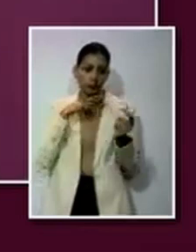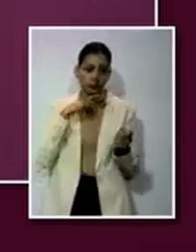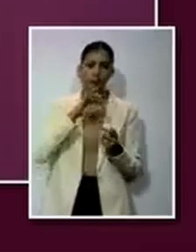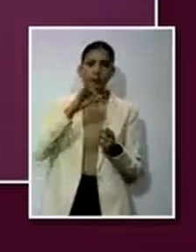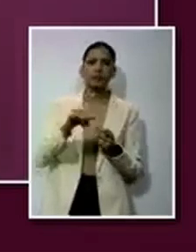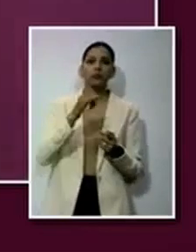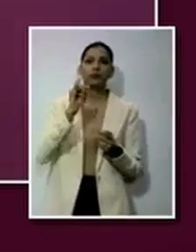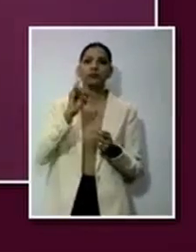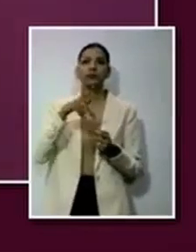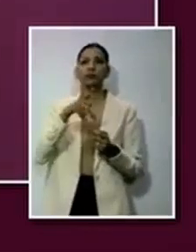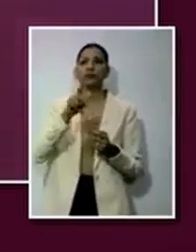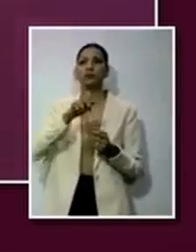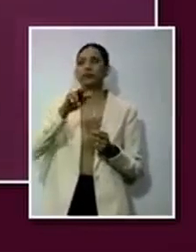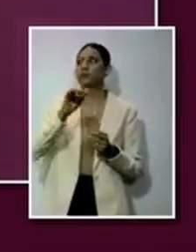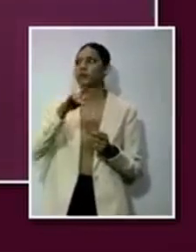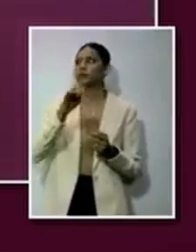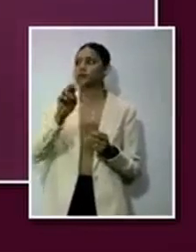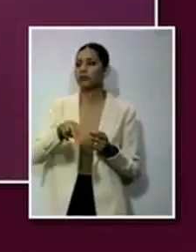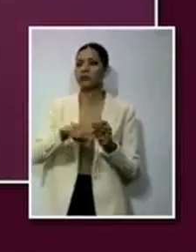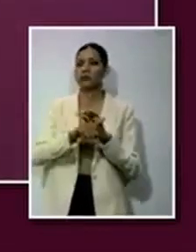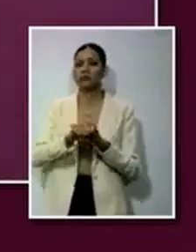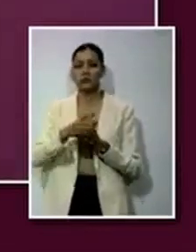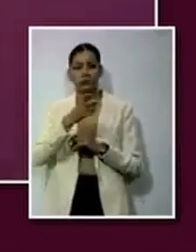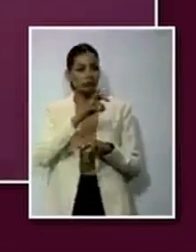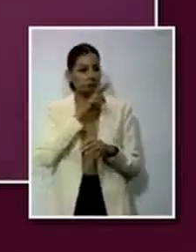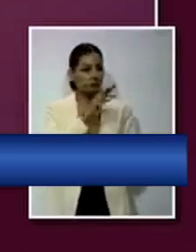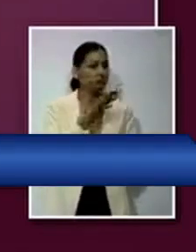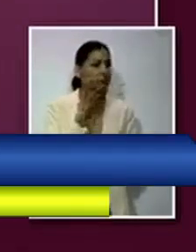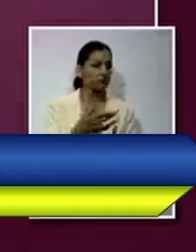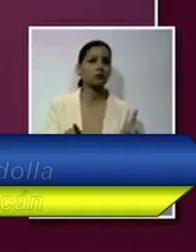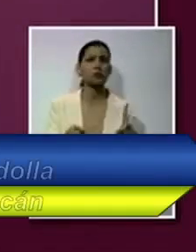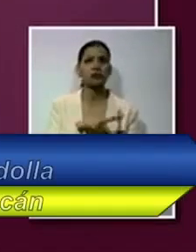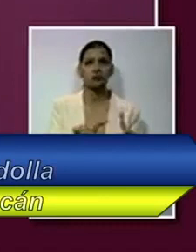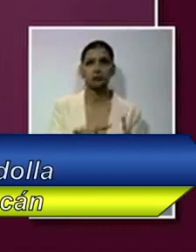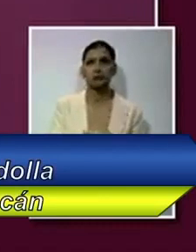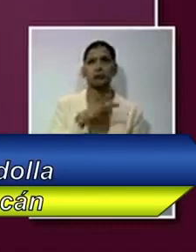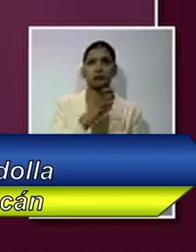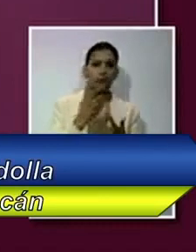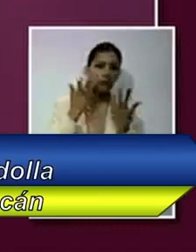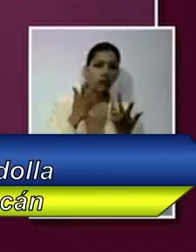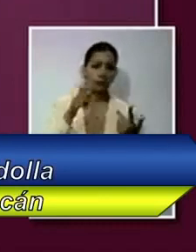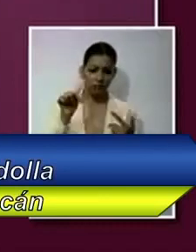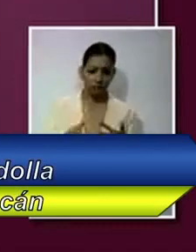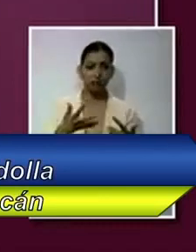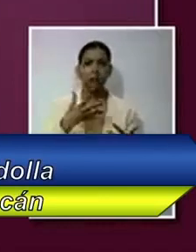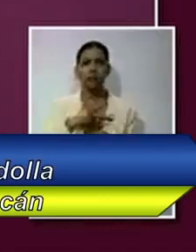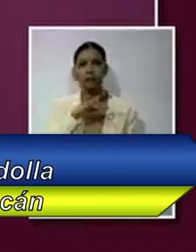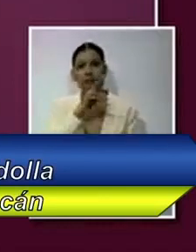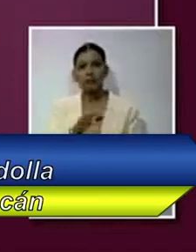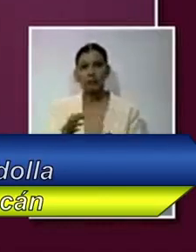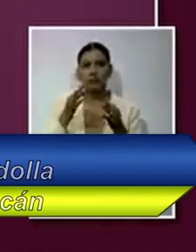Jiquilpan Zaguayo, caso de Zitácuaro, donde los resultados han sido muy efectivos. Y esos son los que queremos tener en Morelia, resultados